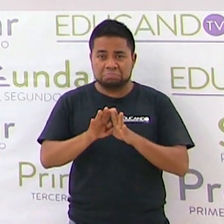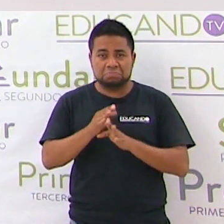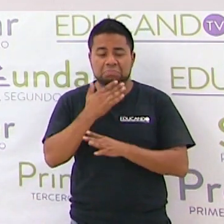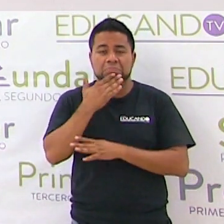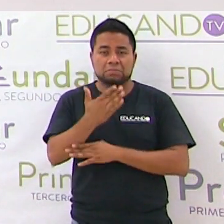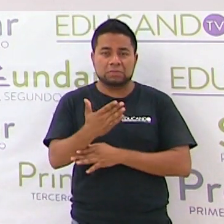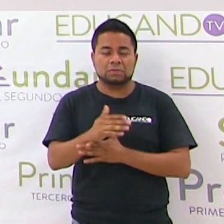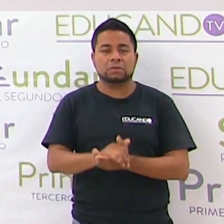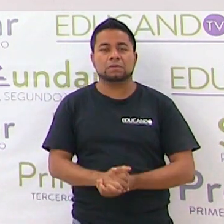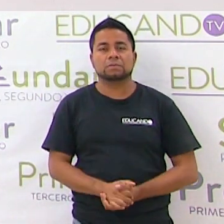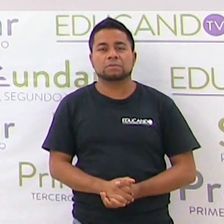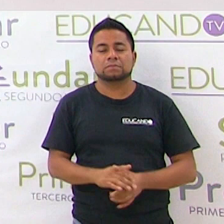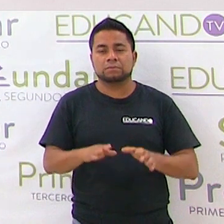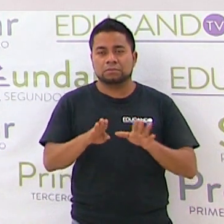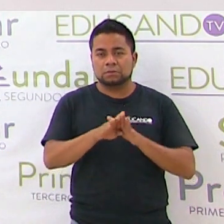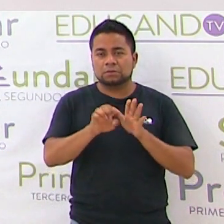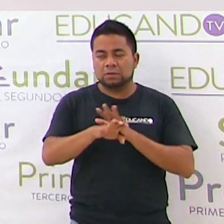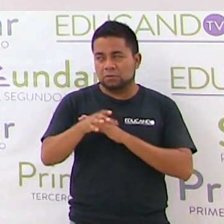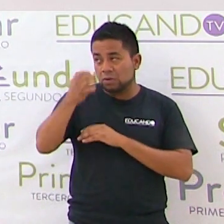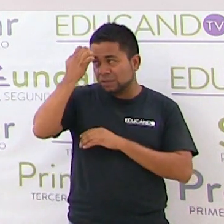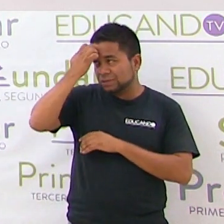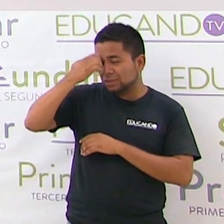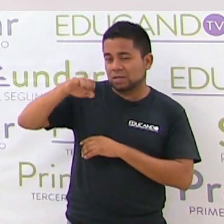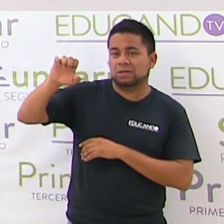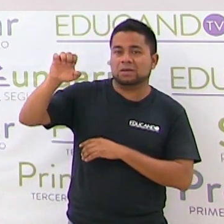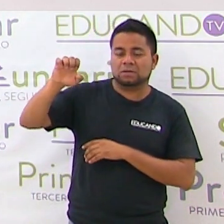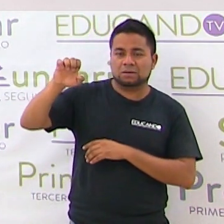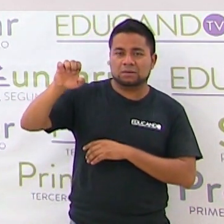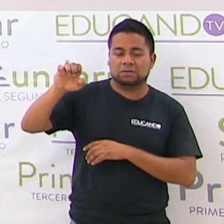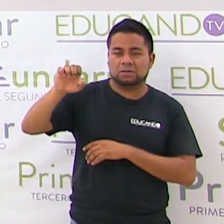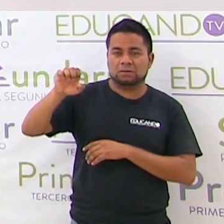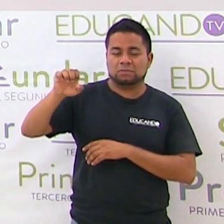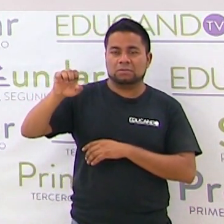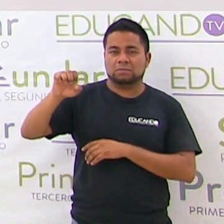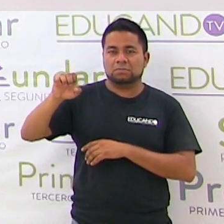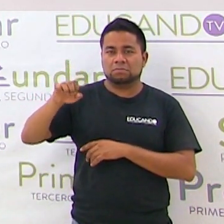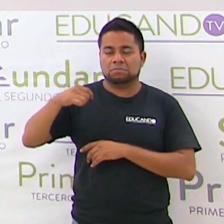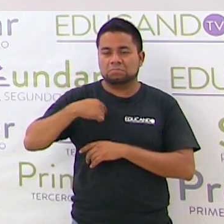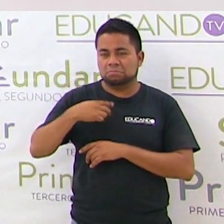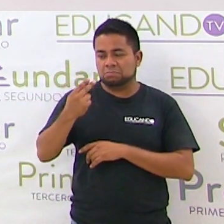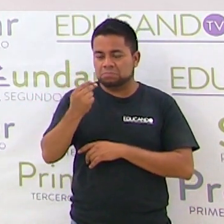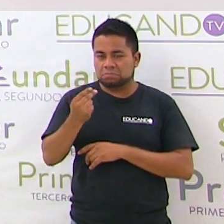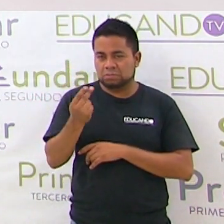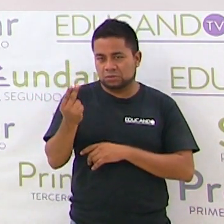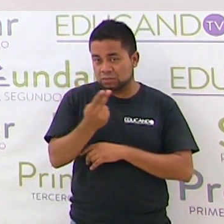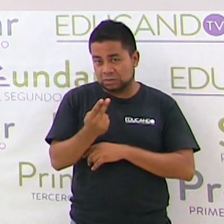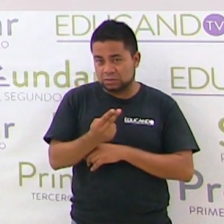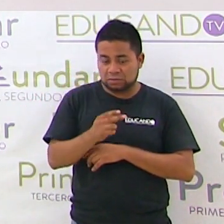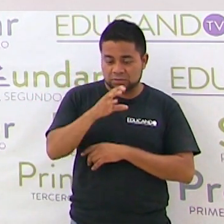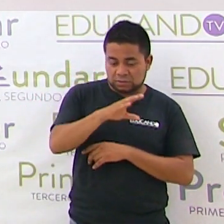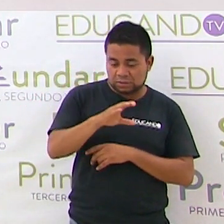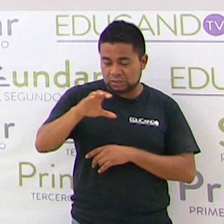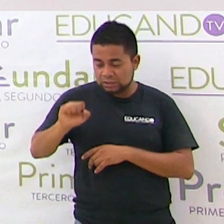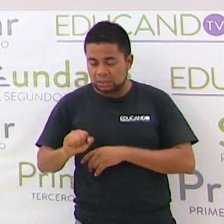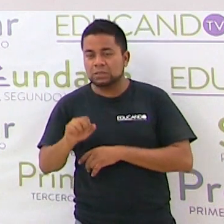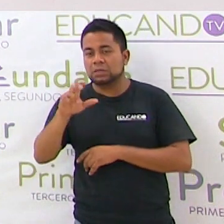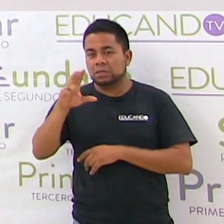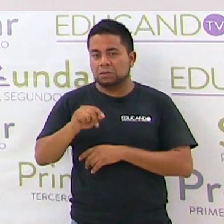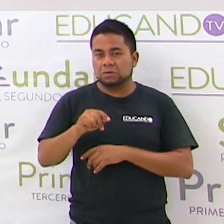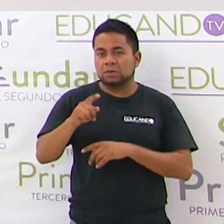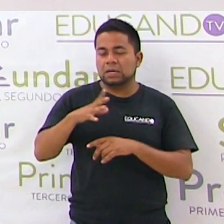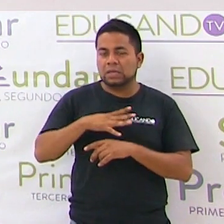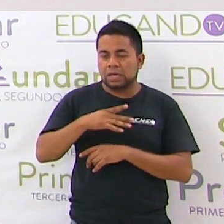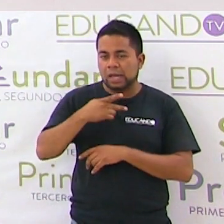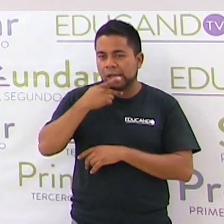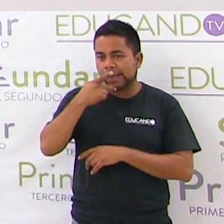Es como extraña. No necesitamos la C y la S. Con la X se hace ese